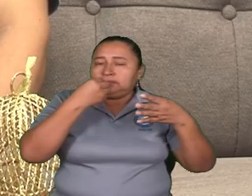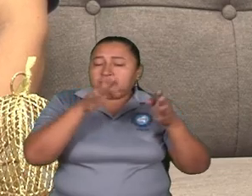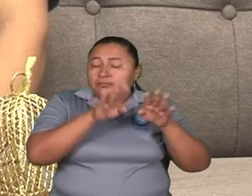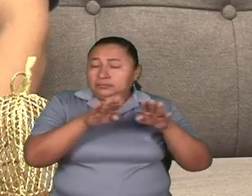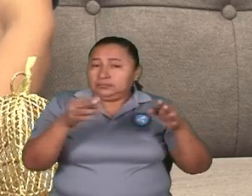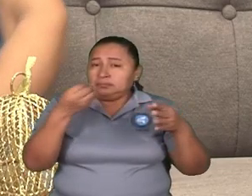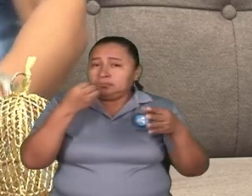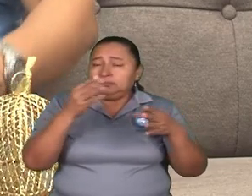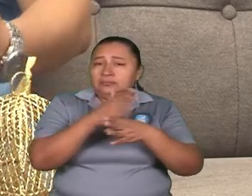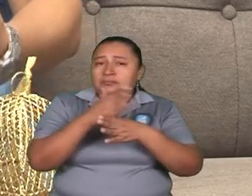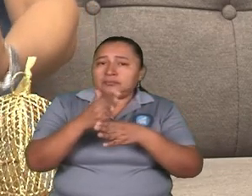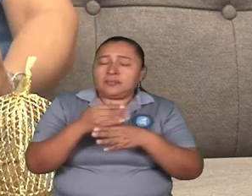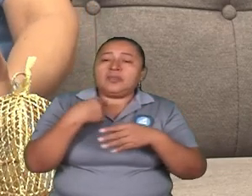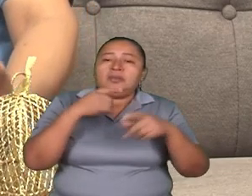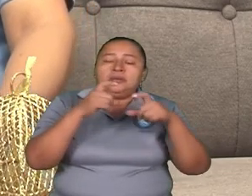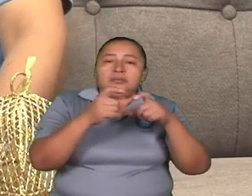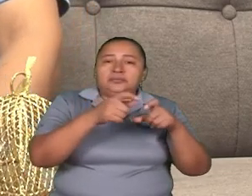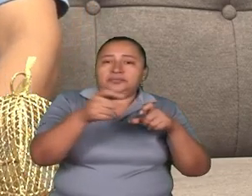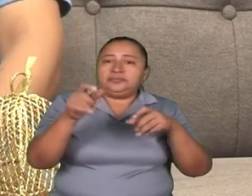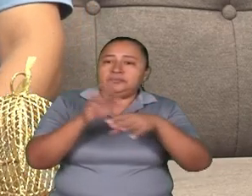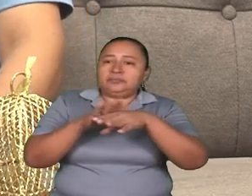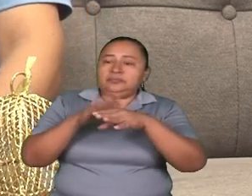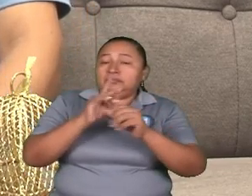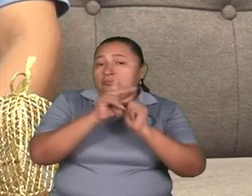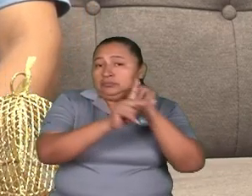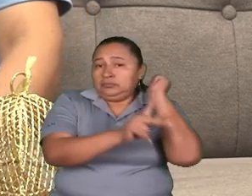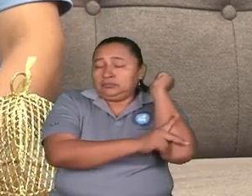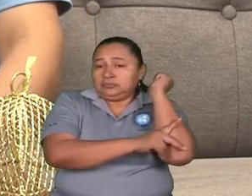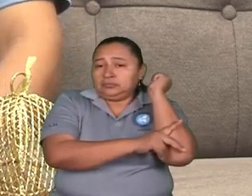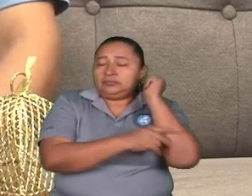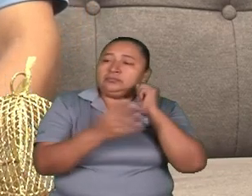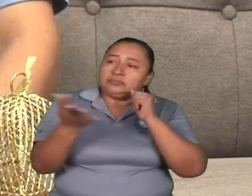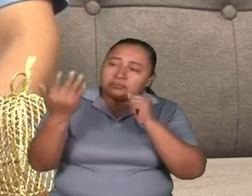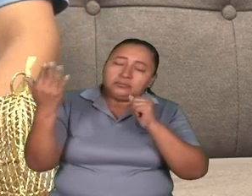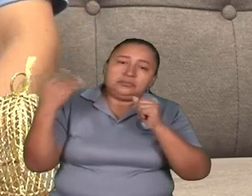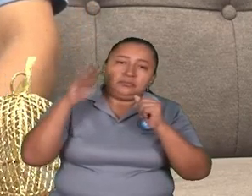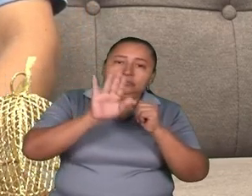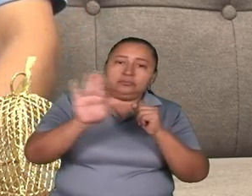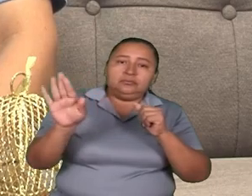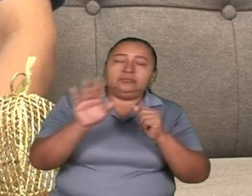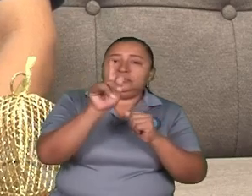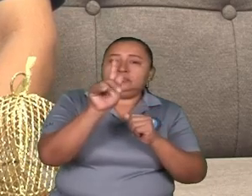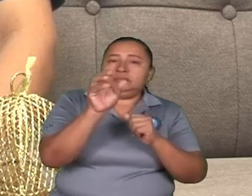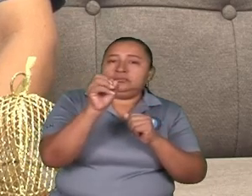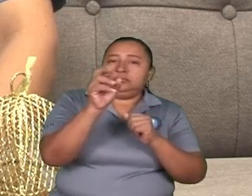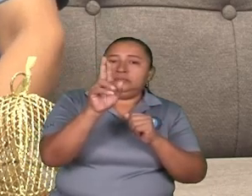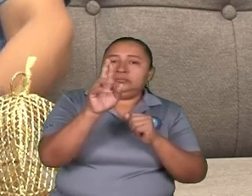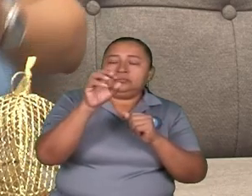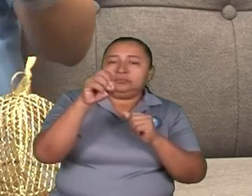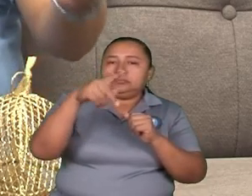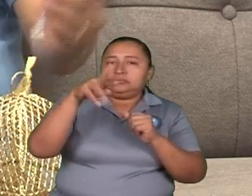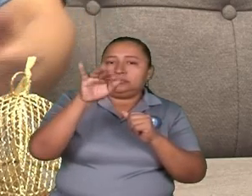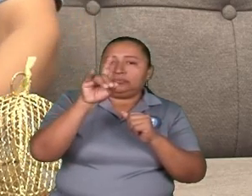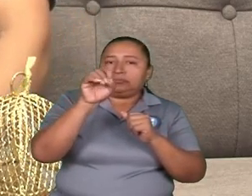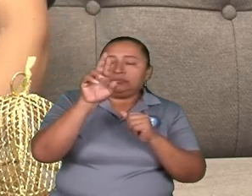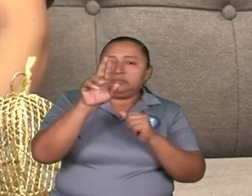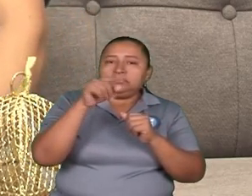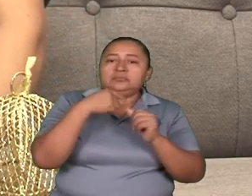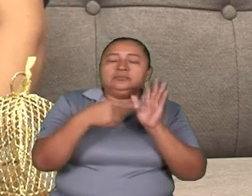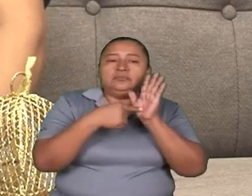en Sudamérica y también pues hemos estado en México, en Estados Unidos, donde son las misiones, donde